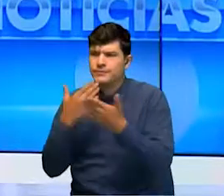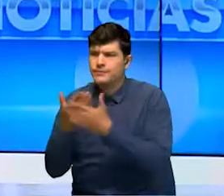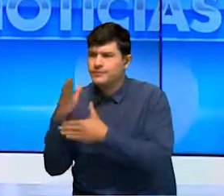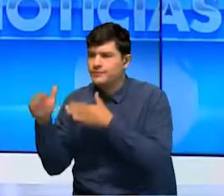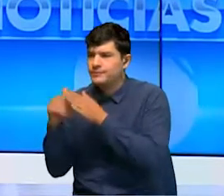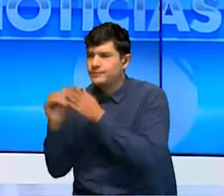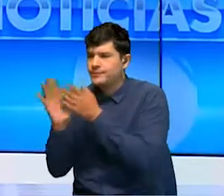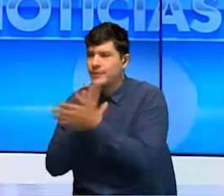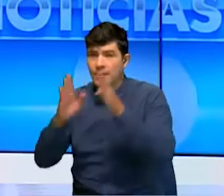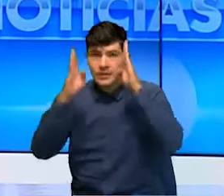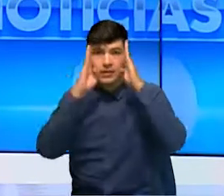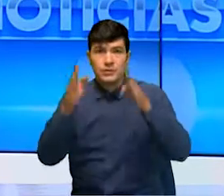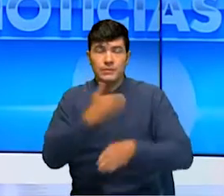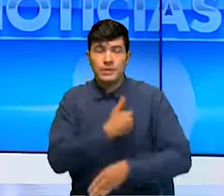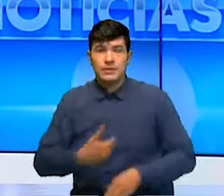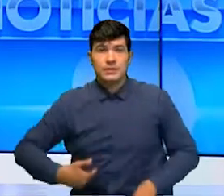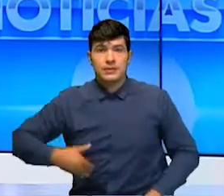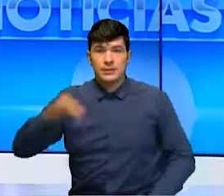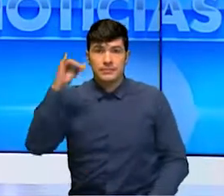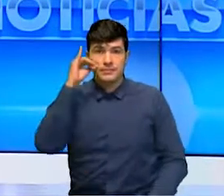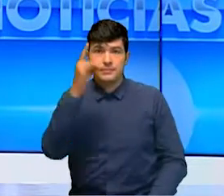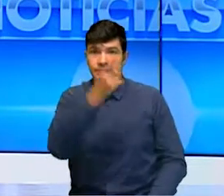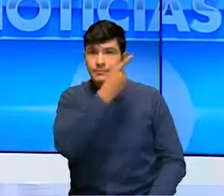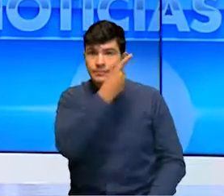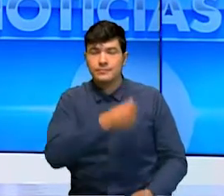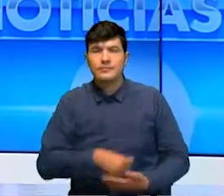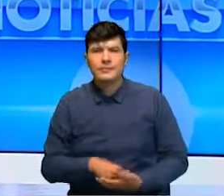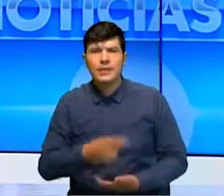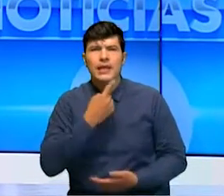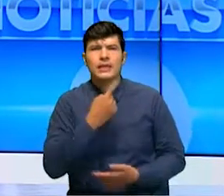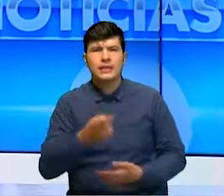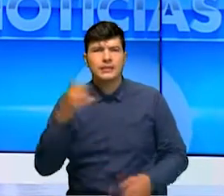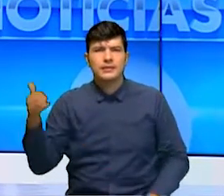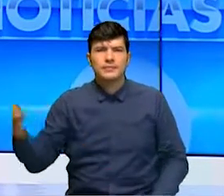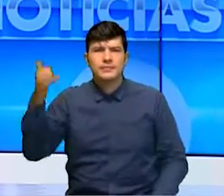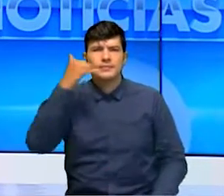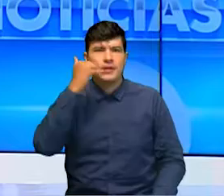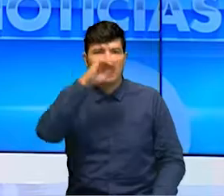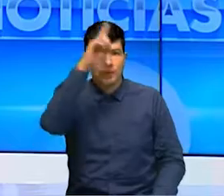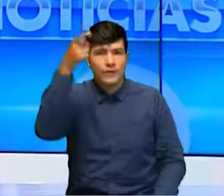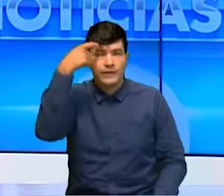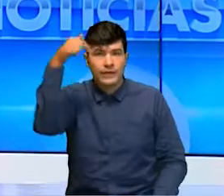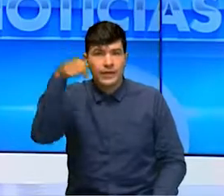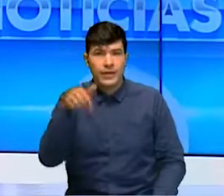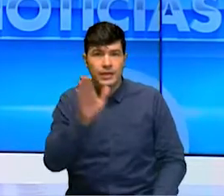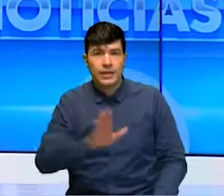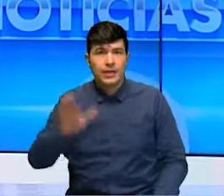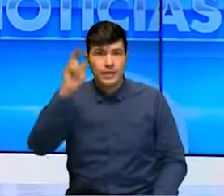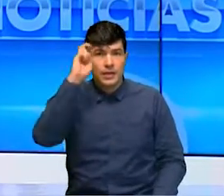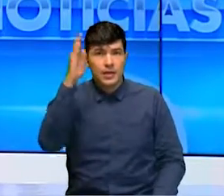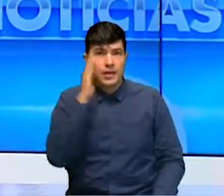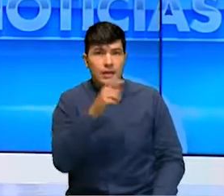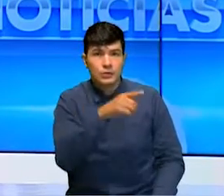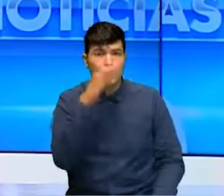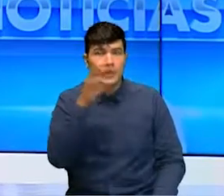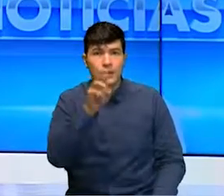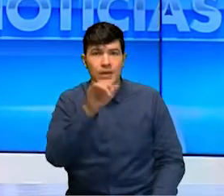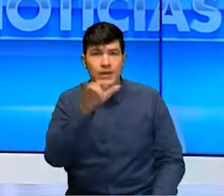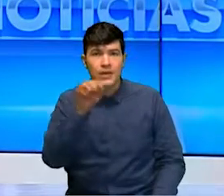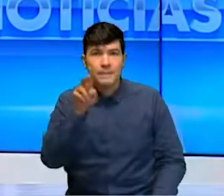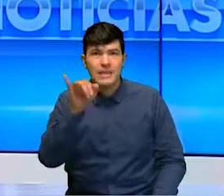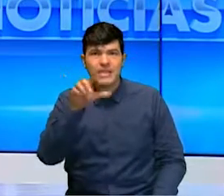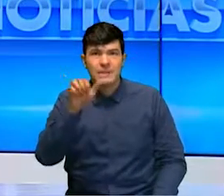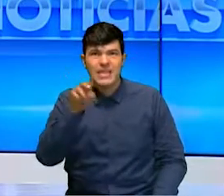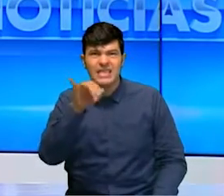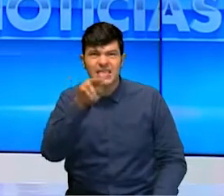la atención que el presidente de la república iván duque márquez se manifestó vía telefónica al gobernador de norte de santander william villamizar laguado que